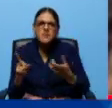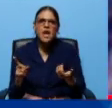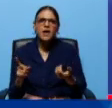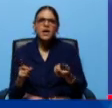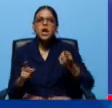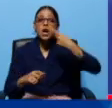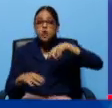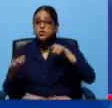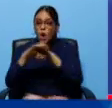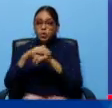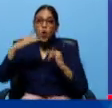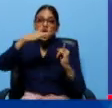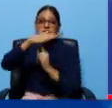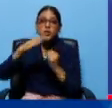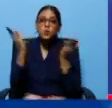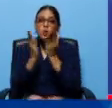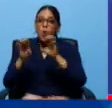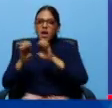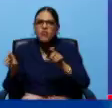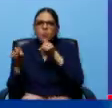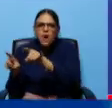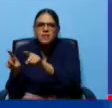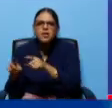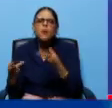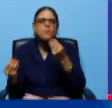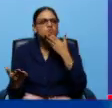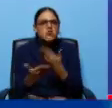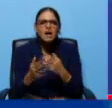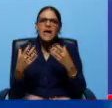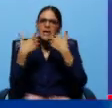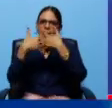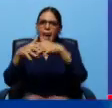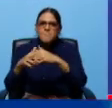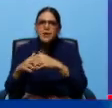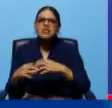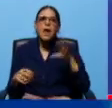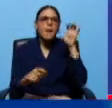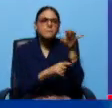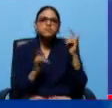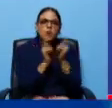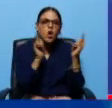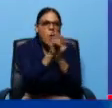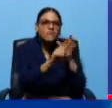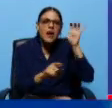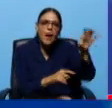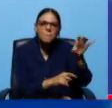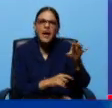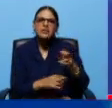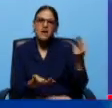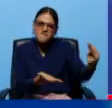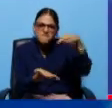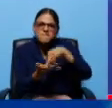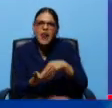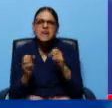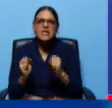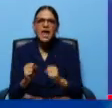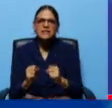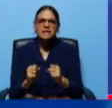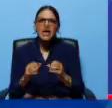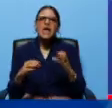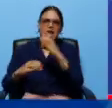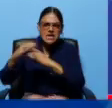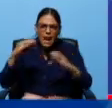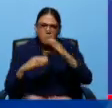Este complejo educativo, tengo que agradecerle a empresarios patriotas, valientes,